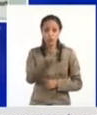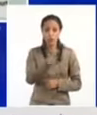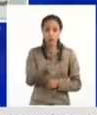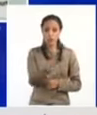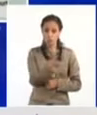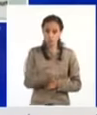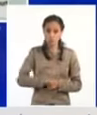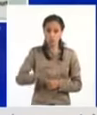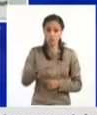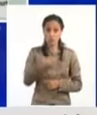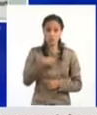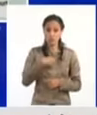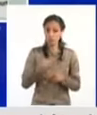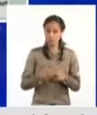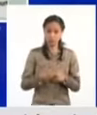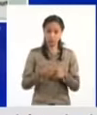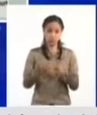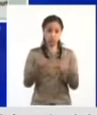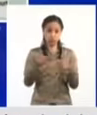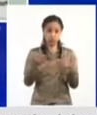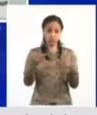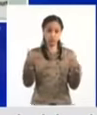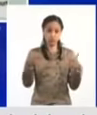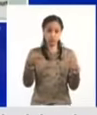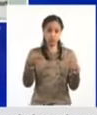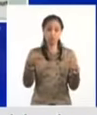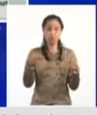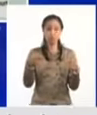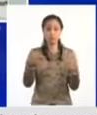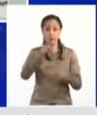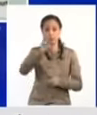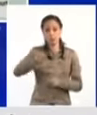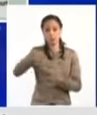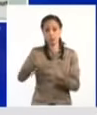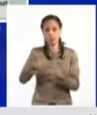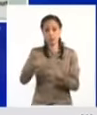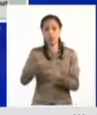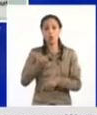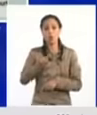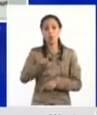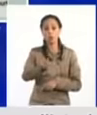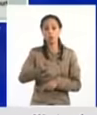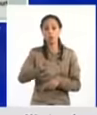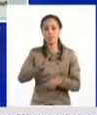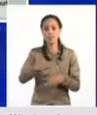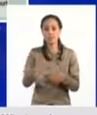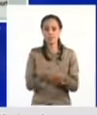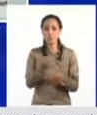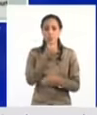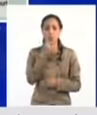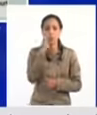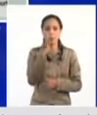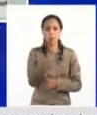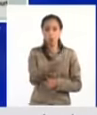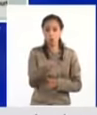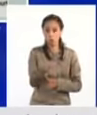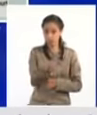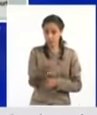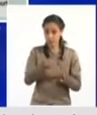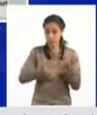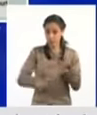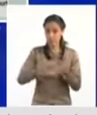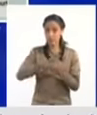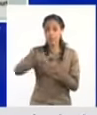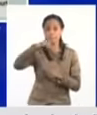aportan la mayor incidencia en los últimos 15 días, ahí los tienen. 11 de la provincia de Matanzas